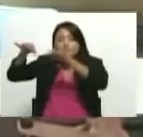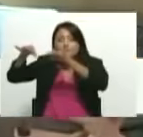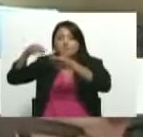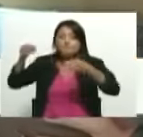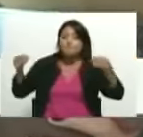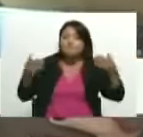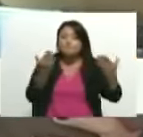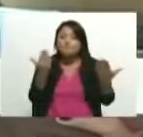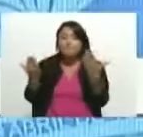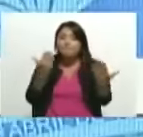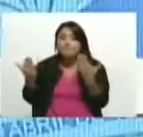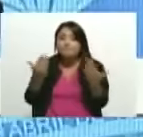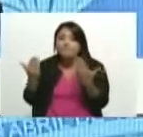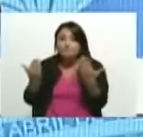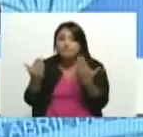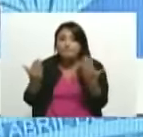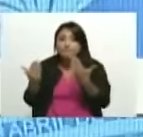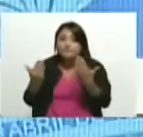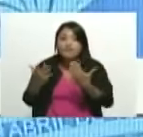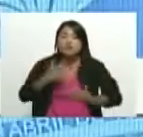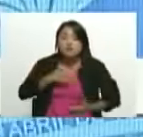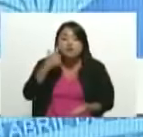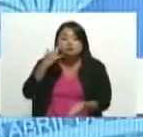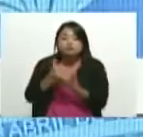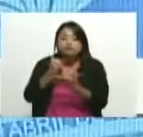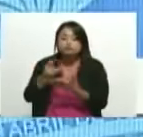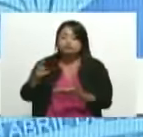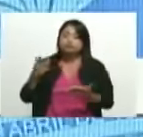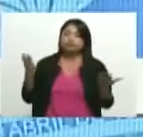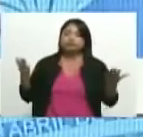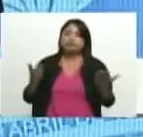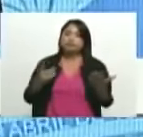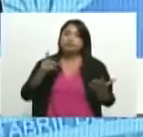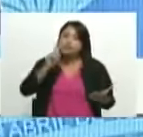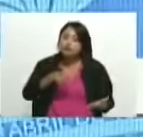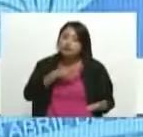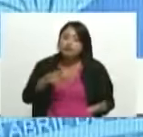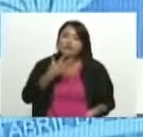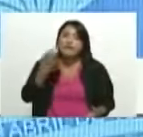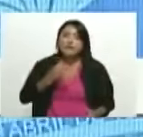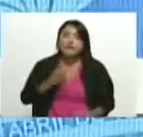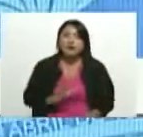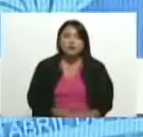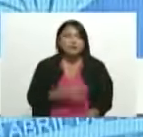un candidato y diga, mira, yo quiero saber, de verdad. Yo pensaba